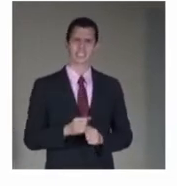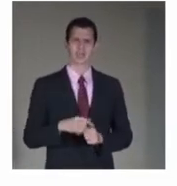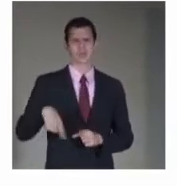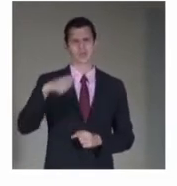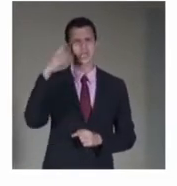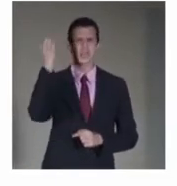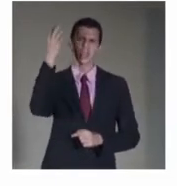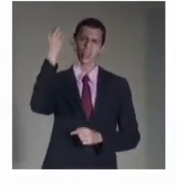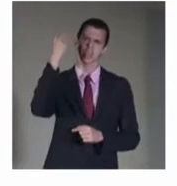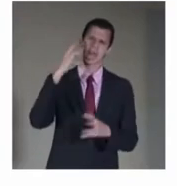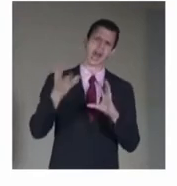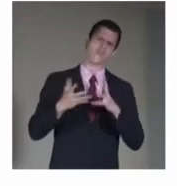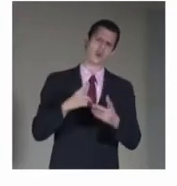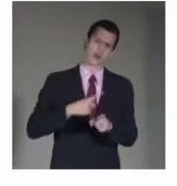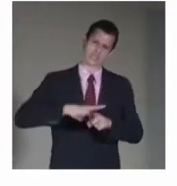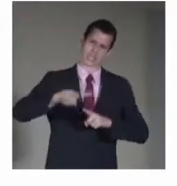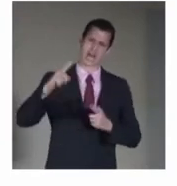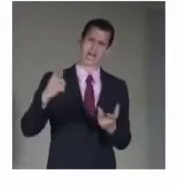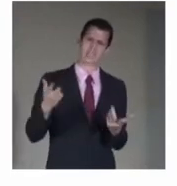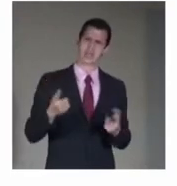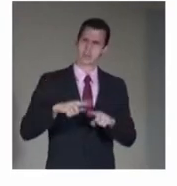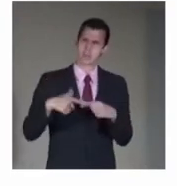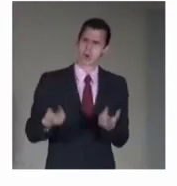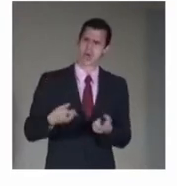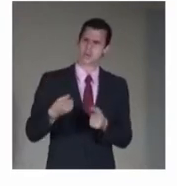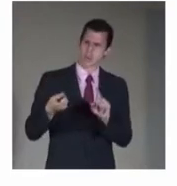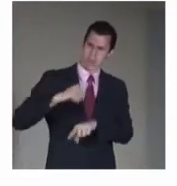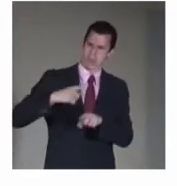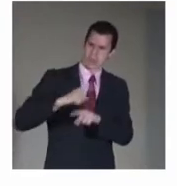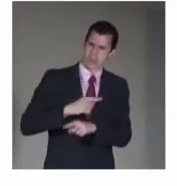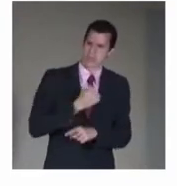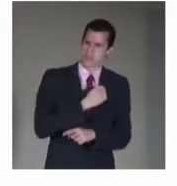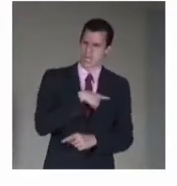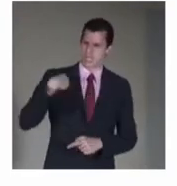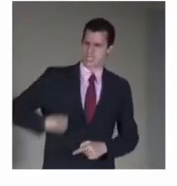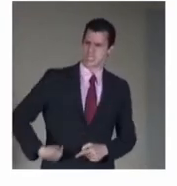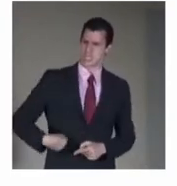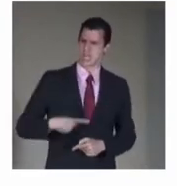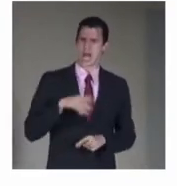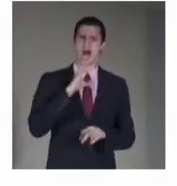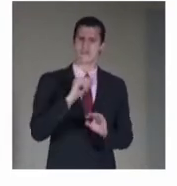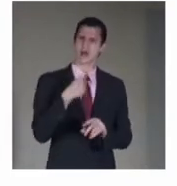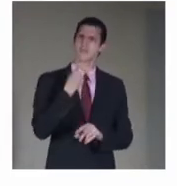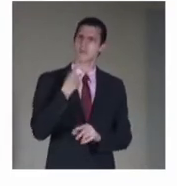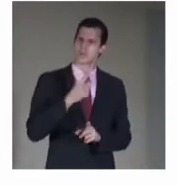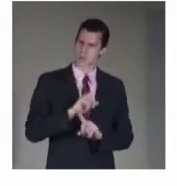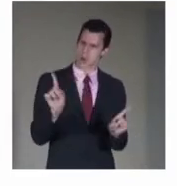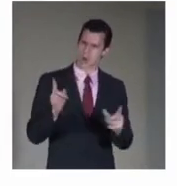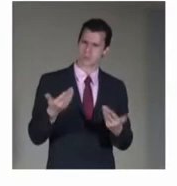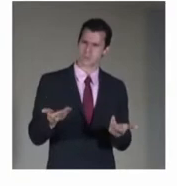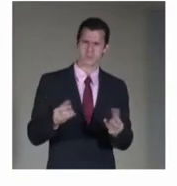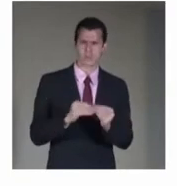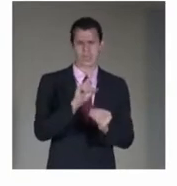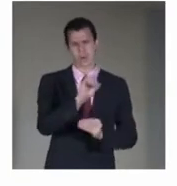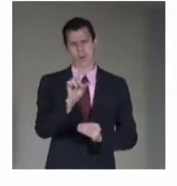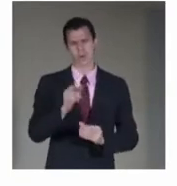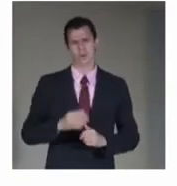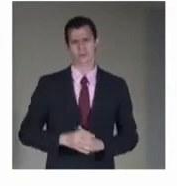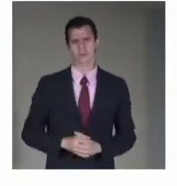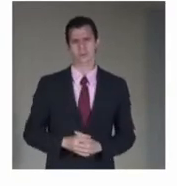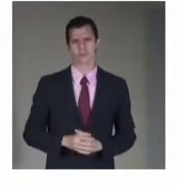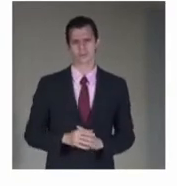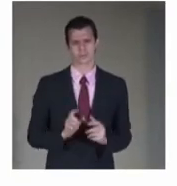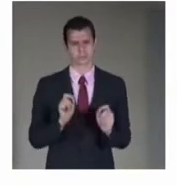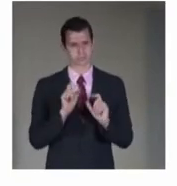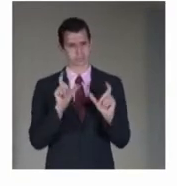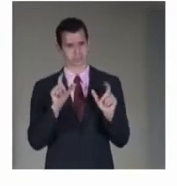palabras sensacionalismo y exageraciones que sólo buscan desacreditar al país asiático y porque la